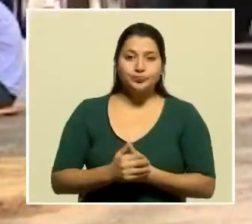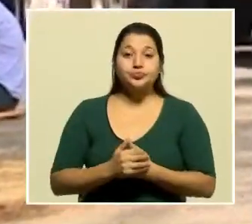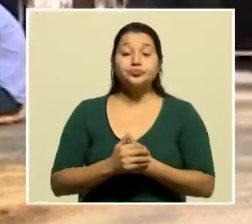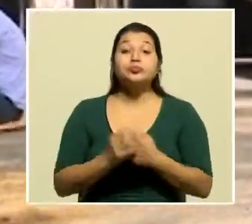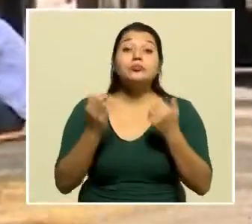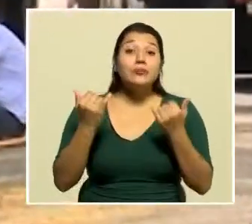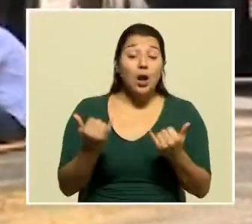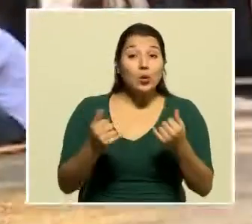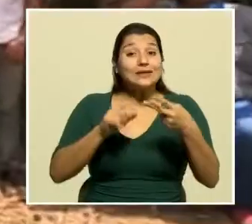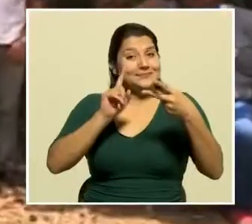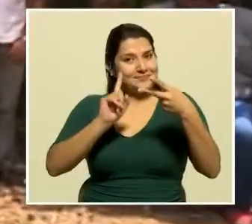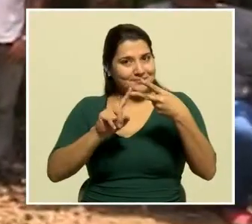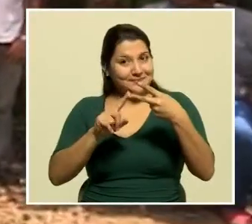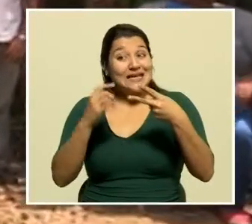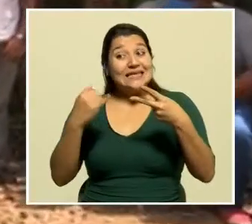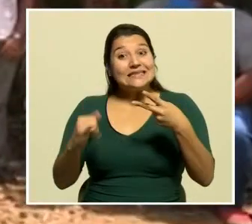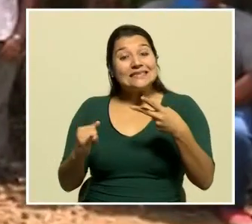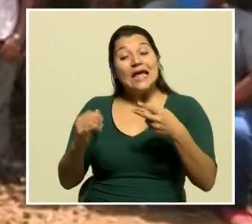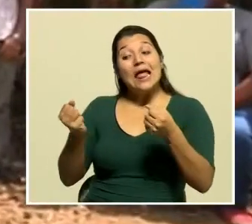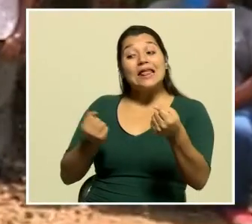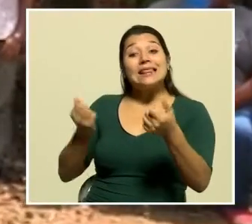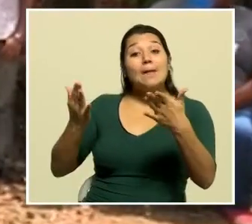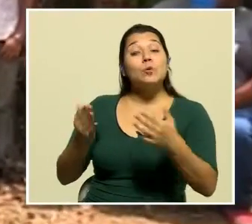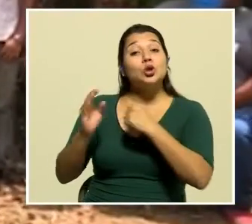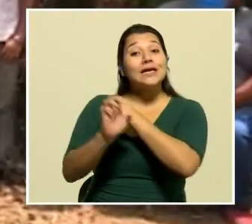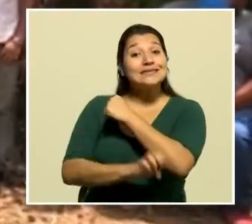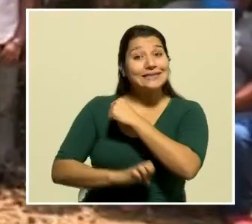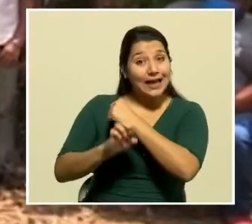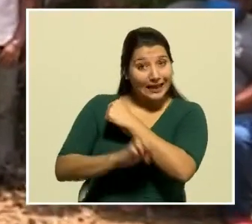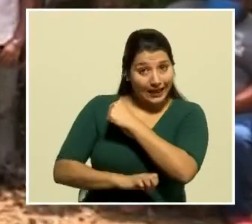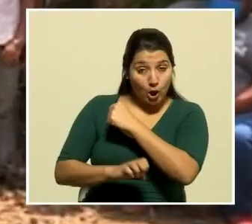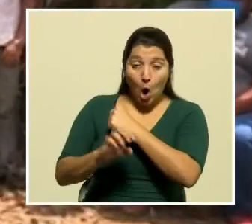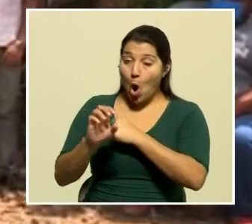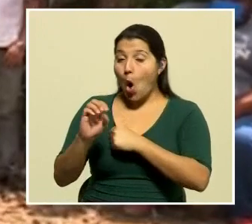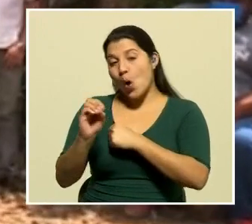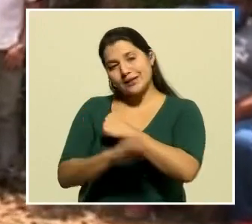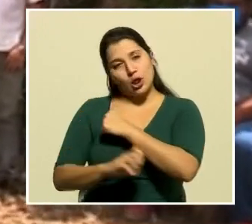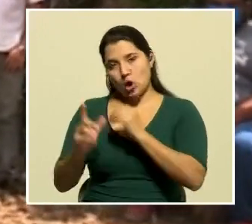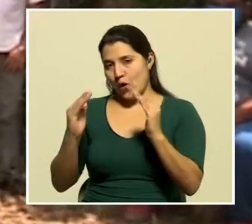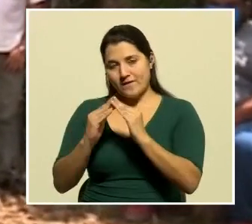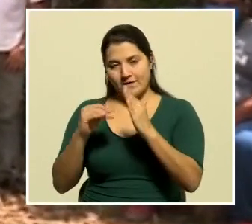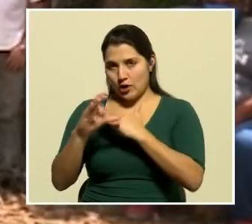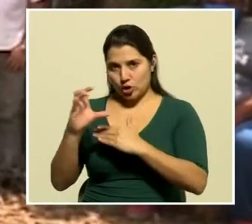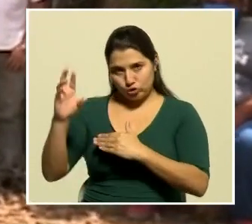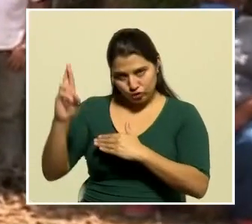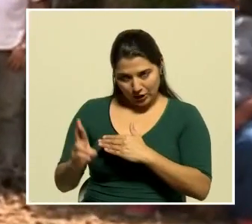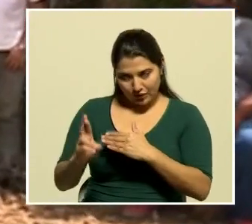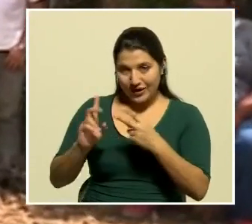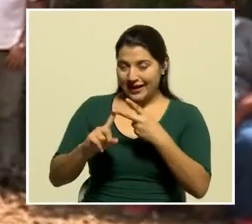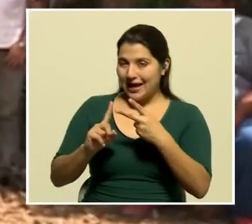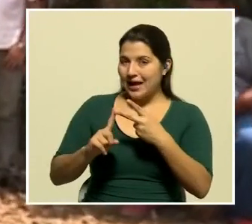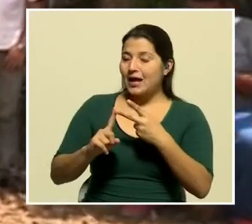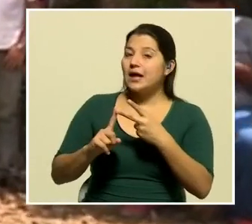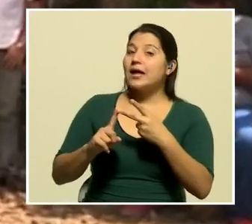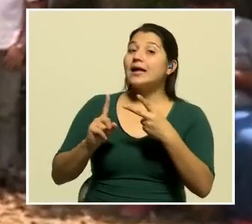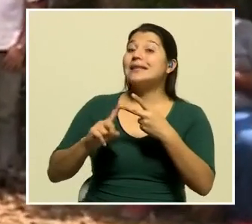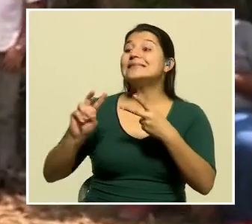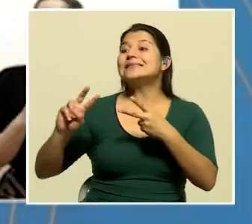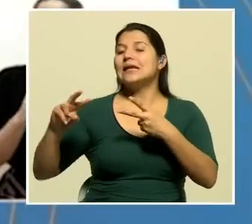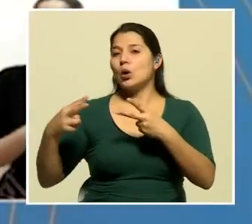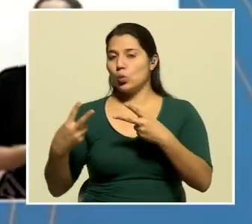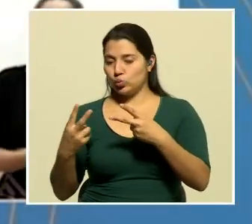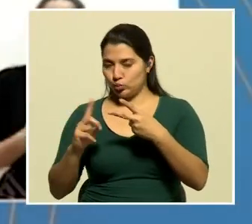otra parte, si se trata de transportistas extranjeros o no residentes, los controles deberán ser según el segundo